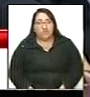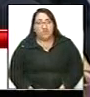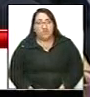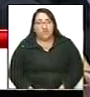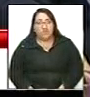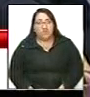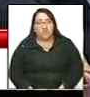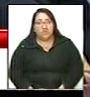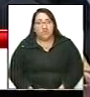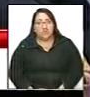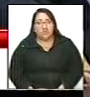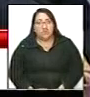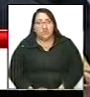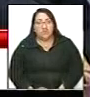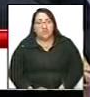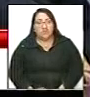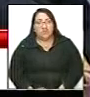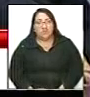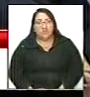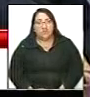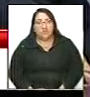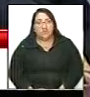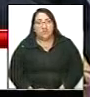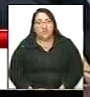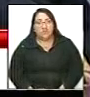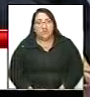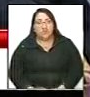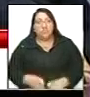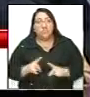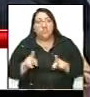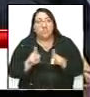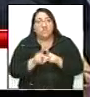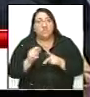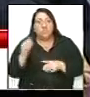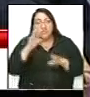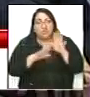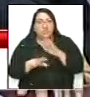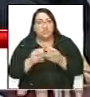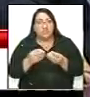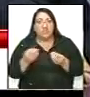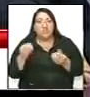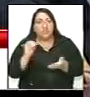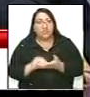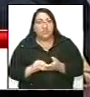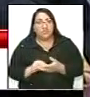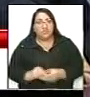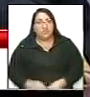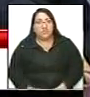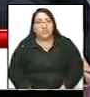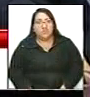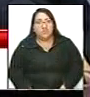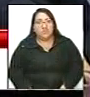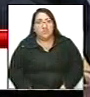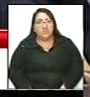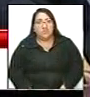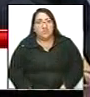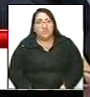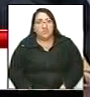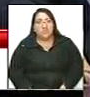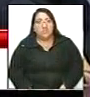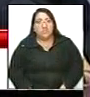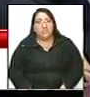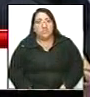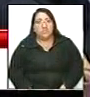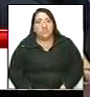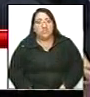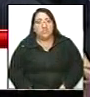un tema más, en realidad hay muchos, pero un tema más que también nos interesa, porque me parece que aquí ha habido un error involuntario. No